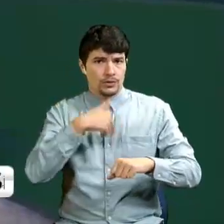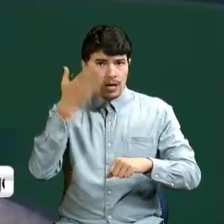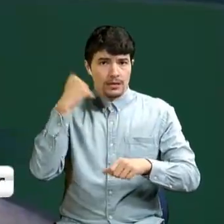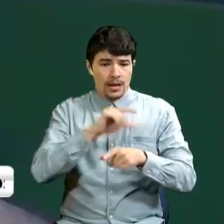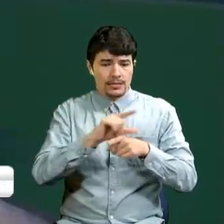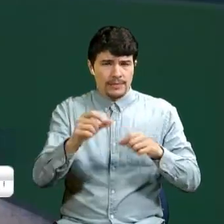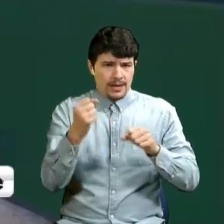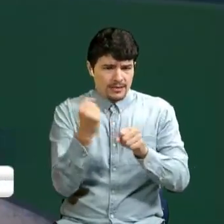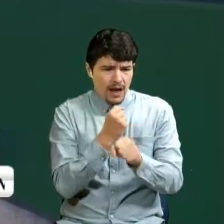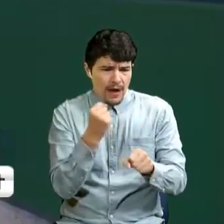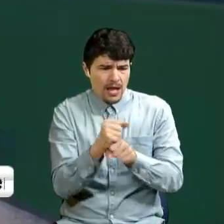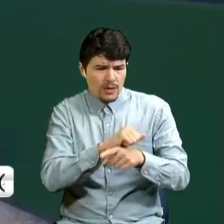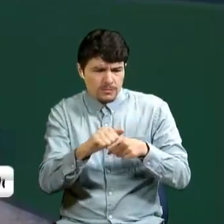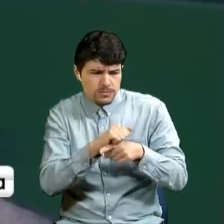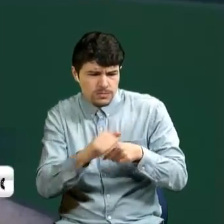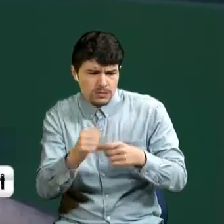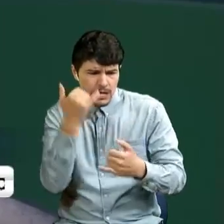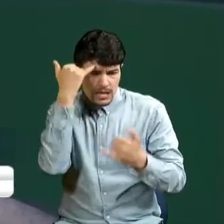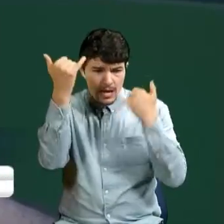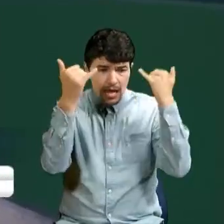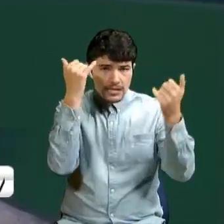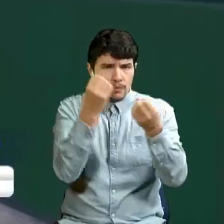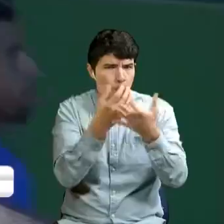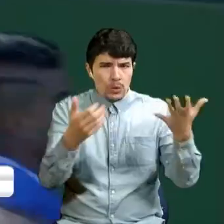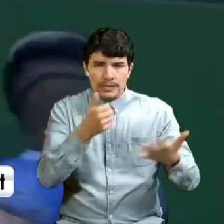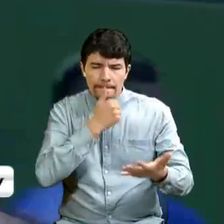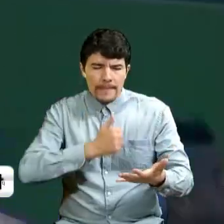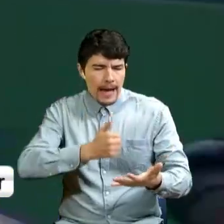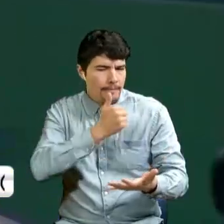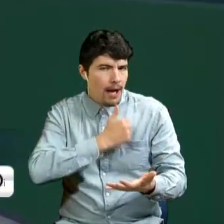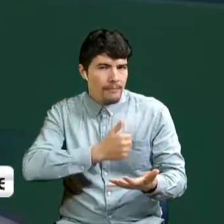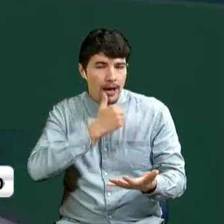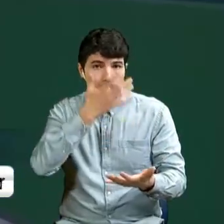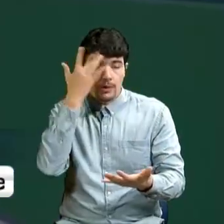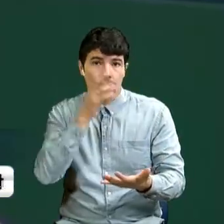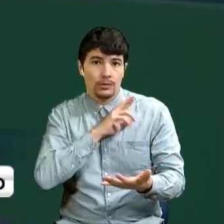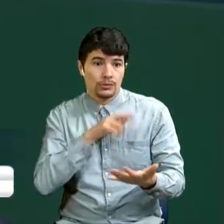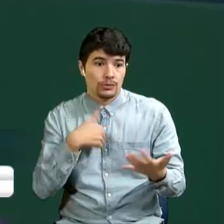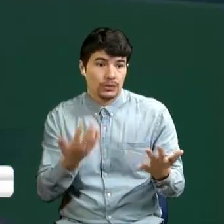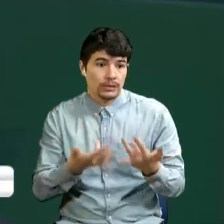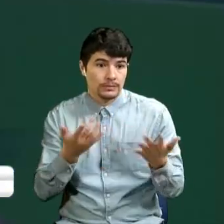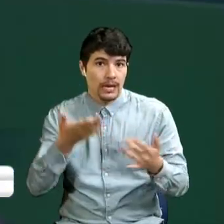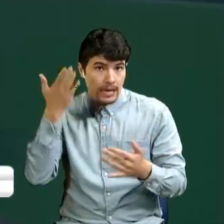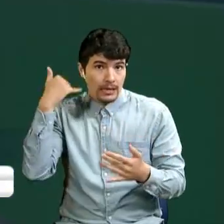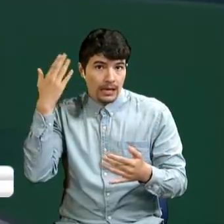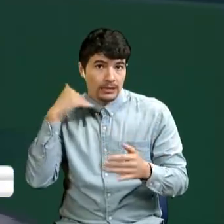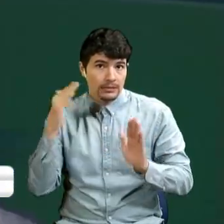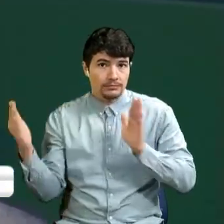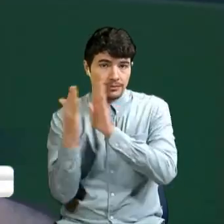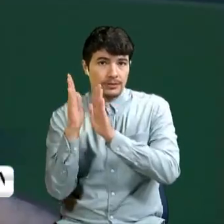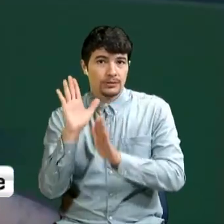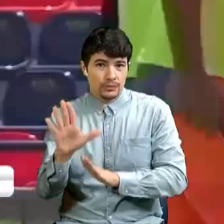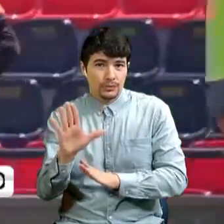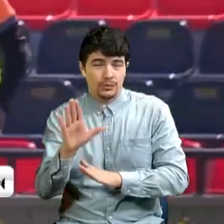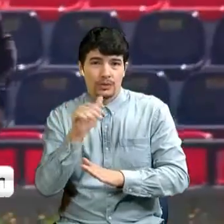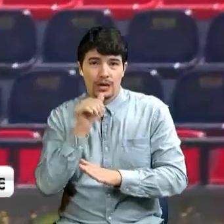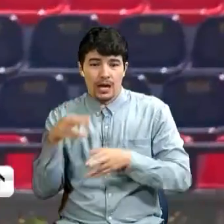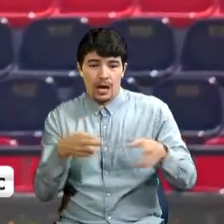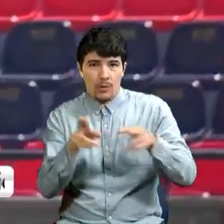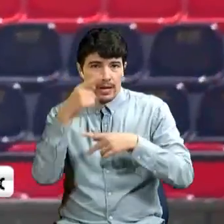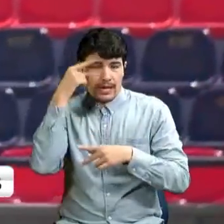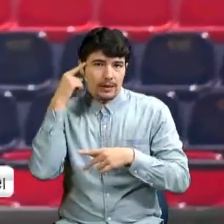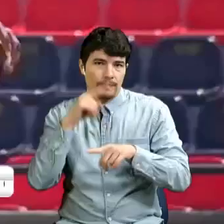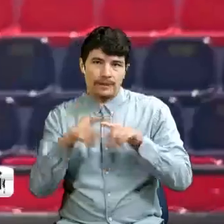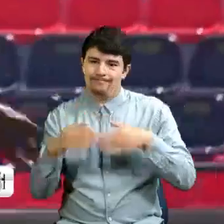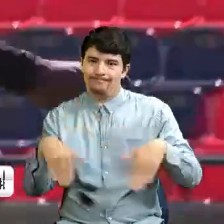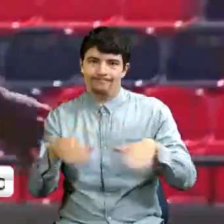con inteligencia paciencia más que todo porque estuvo esperando pues partido contra contra rionegro tolima